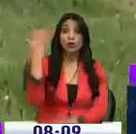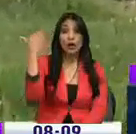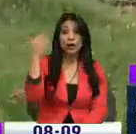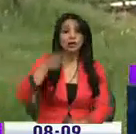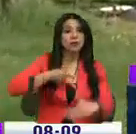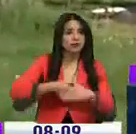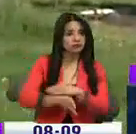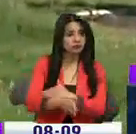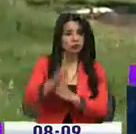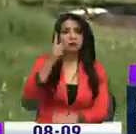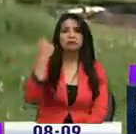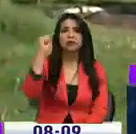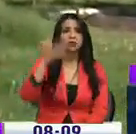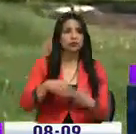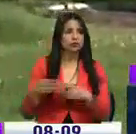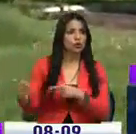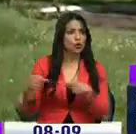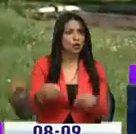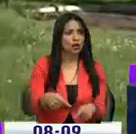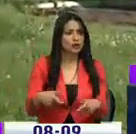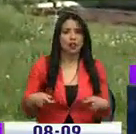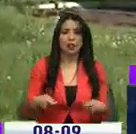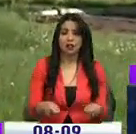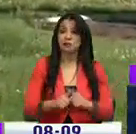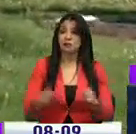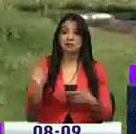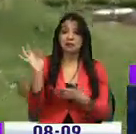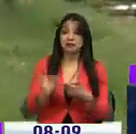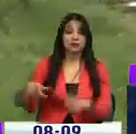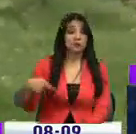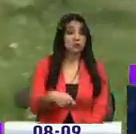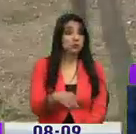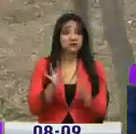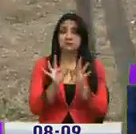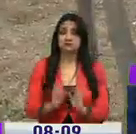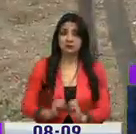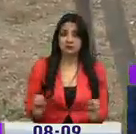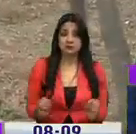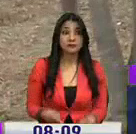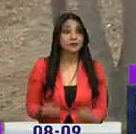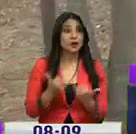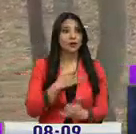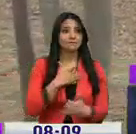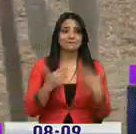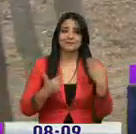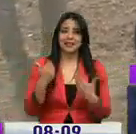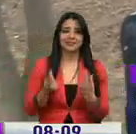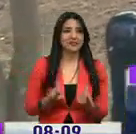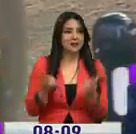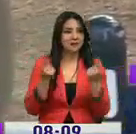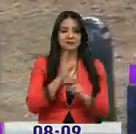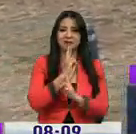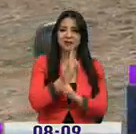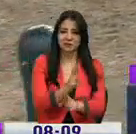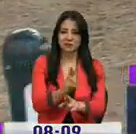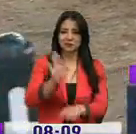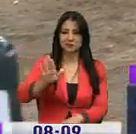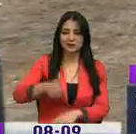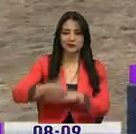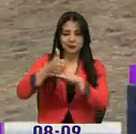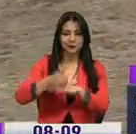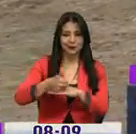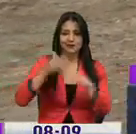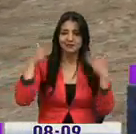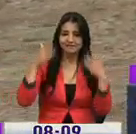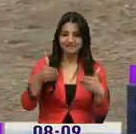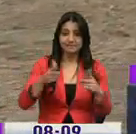inauguró, costó esto $1,000,000. Pero no le han puesto en el presupuesto el mantenimiento. Hoy están felices por la rápida respuesta por parte de las